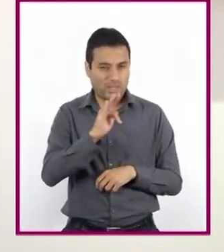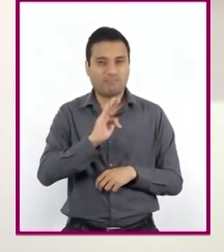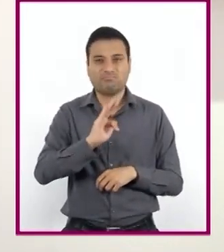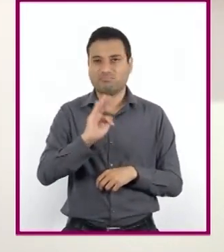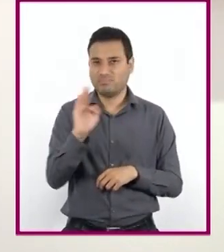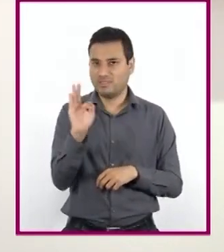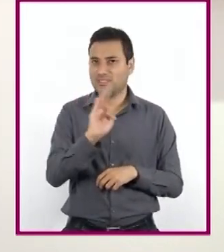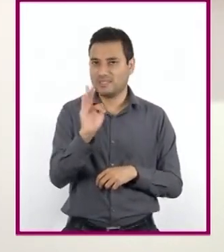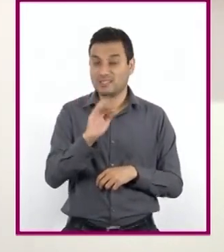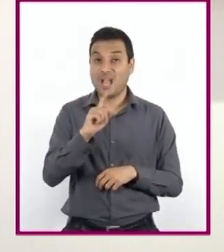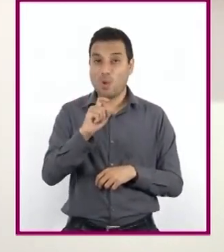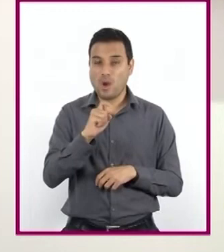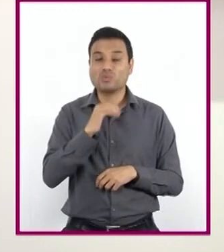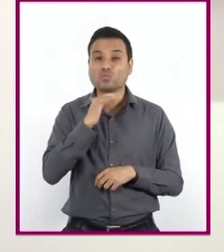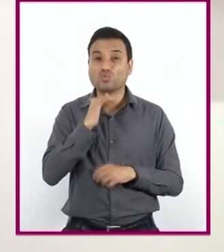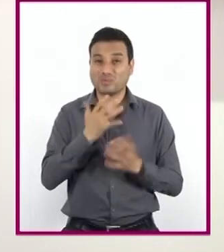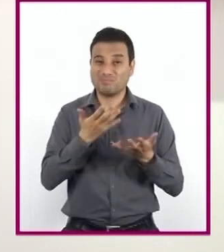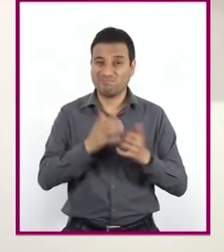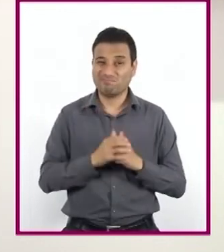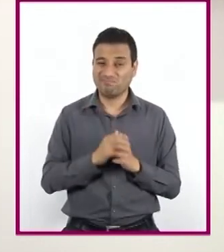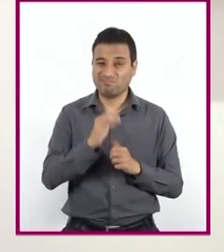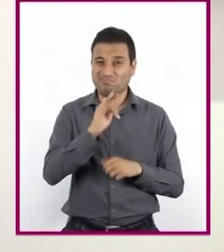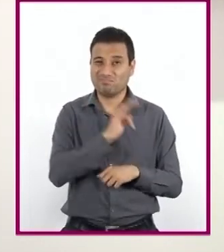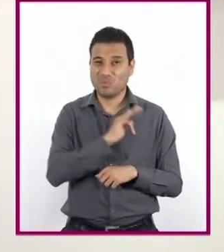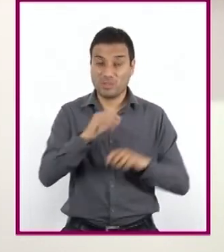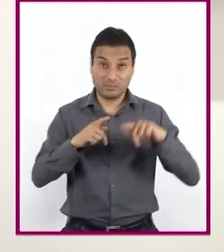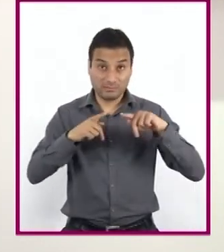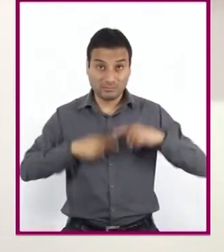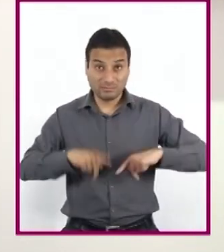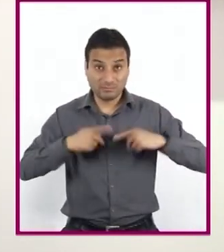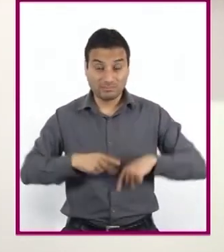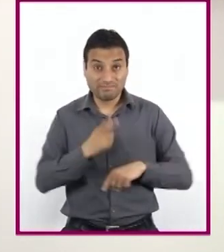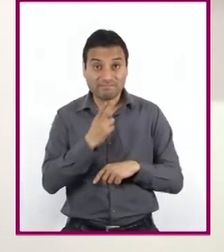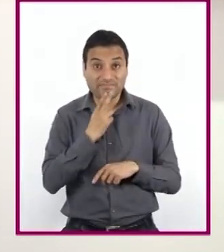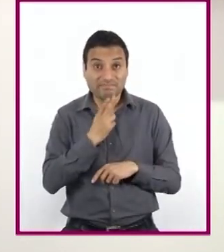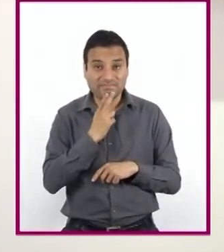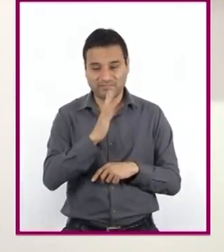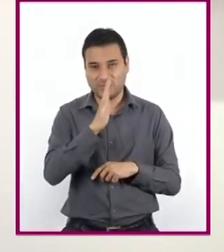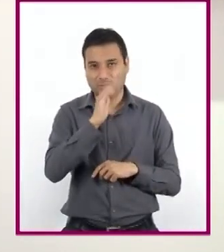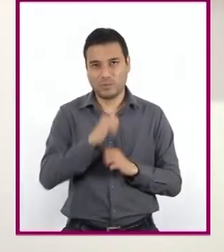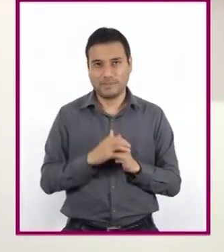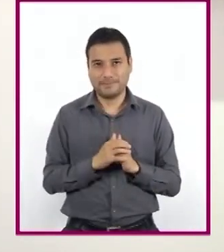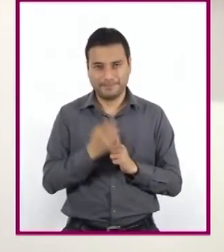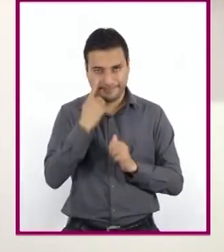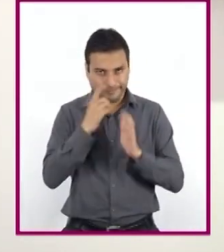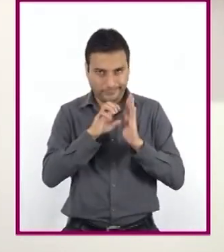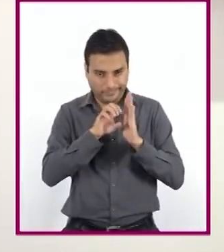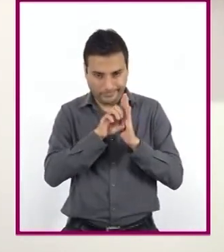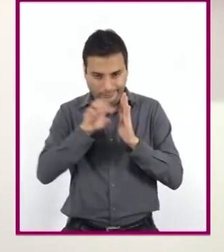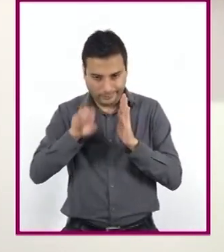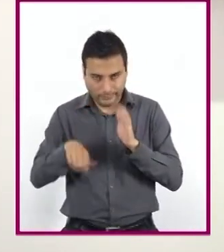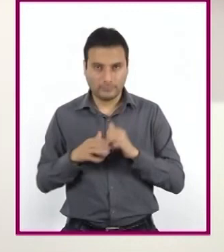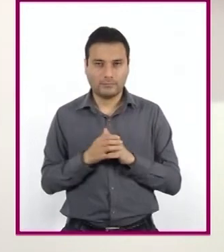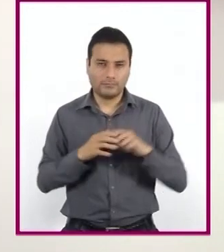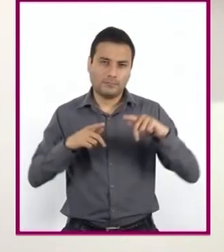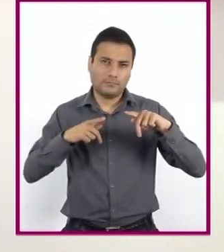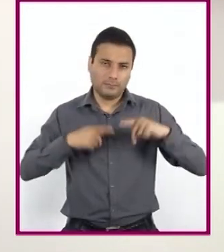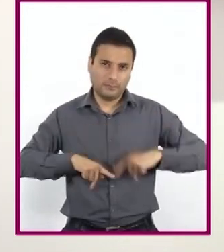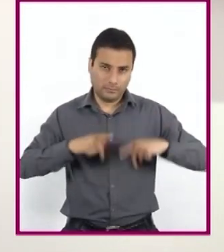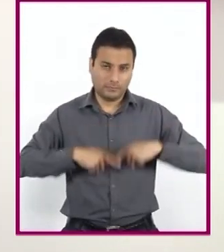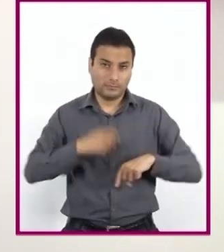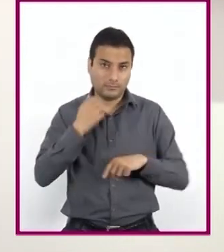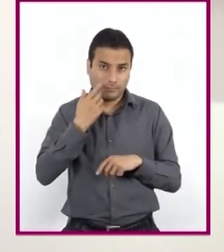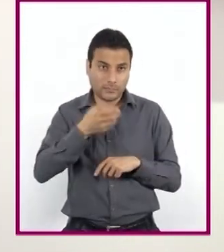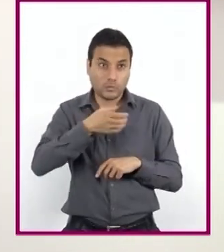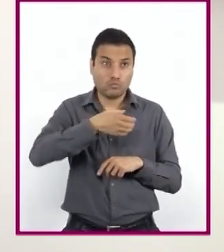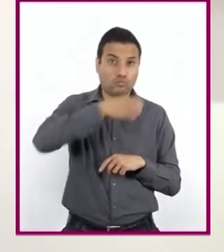ciertas condiciones que permitan un uso adecuado. Es diferente un agua para uso y consumo humano de la